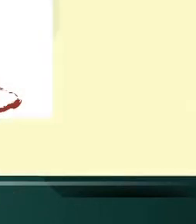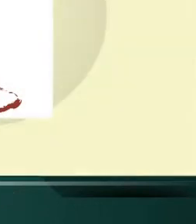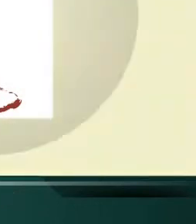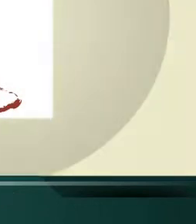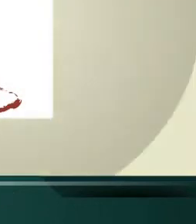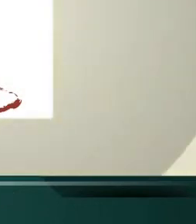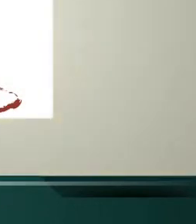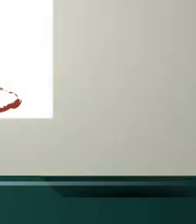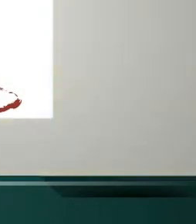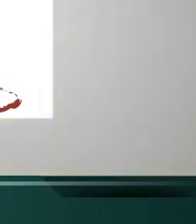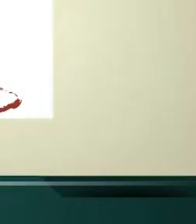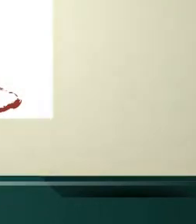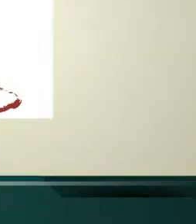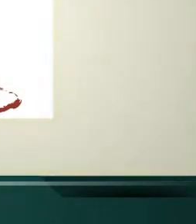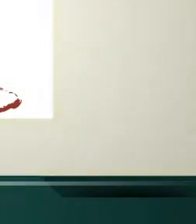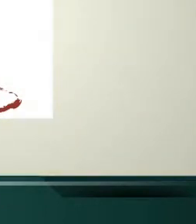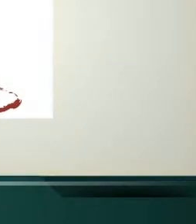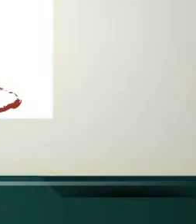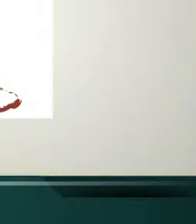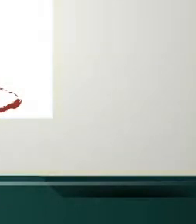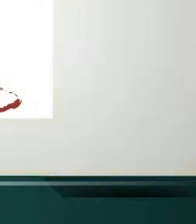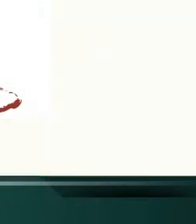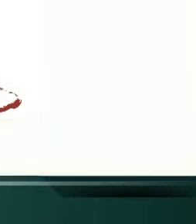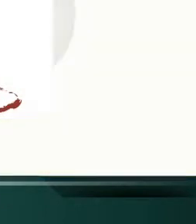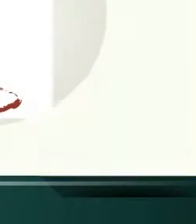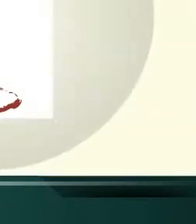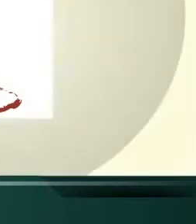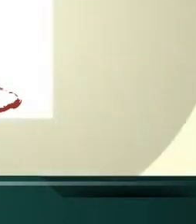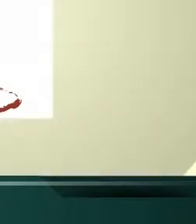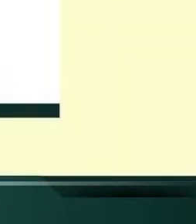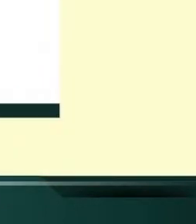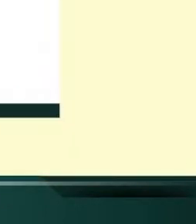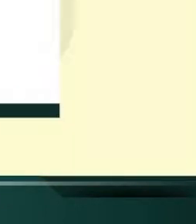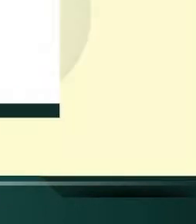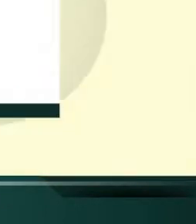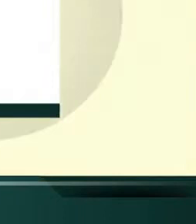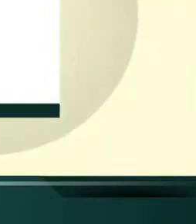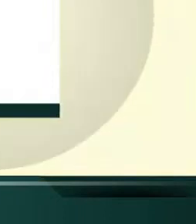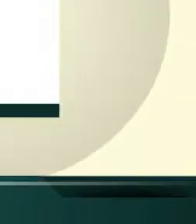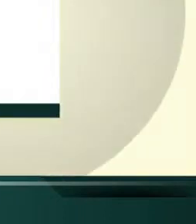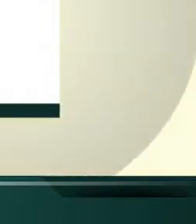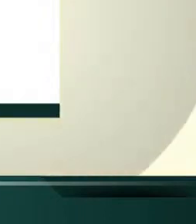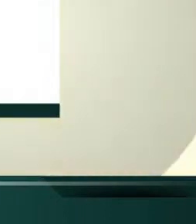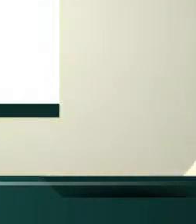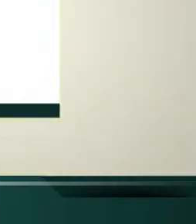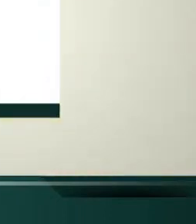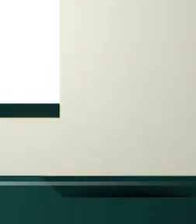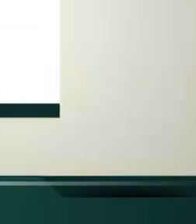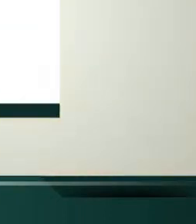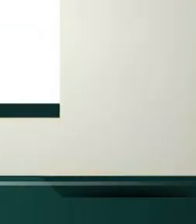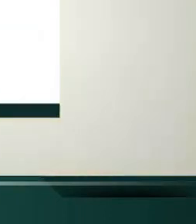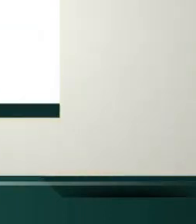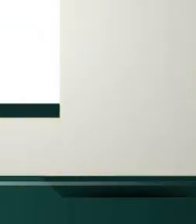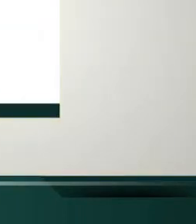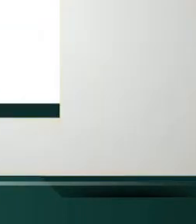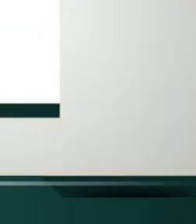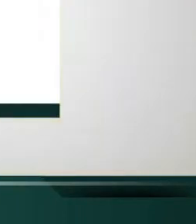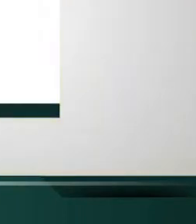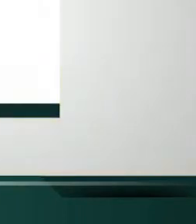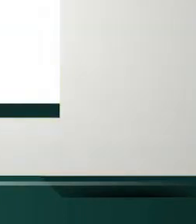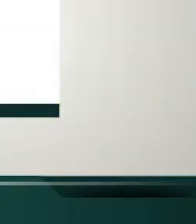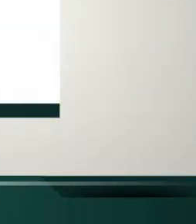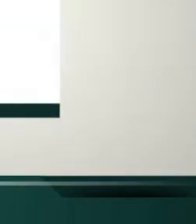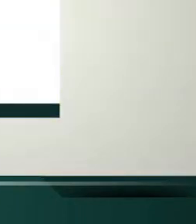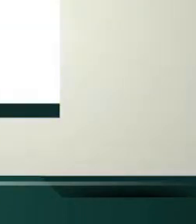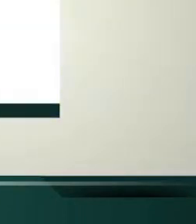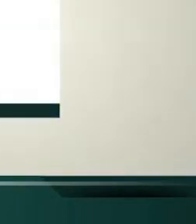correctamente tu CURP. Son 18 letras y números. Si tienes un error, en la pantalla